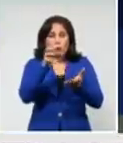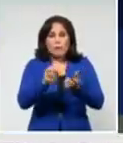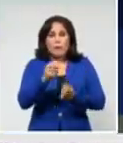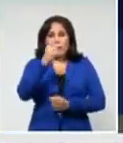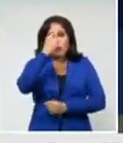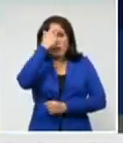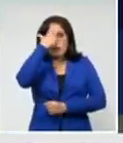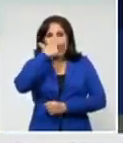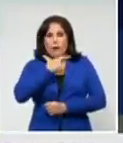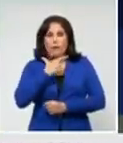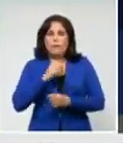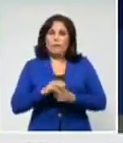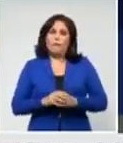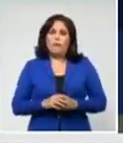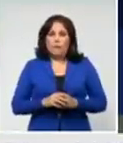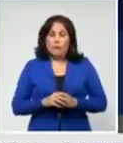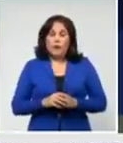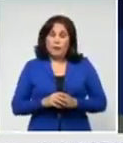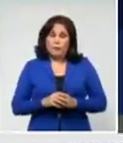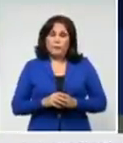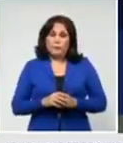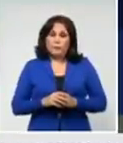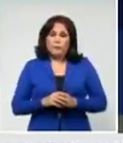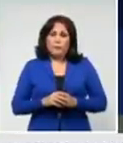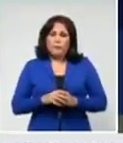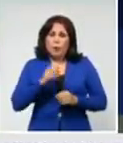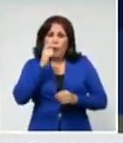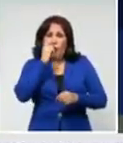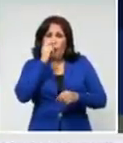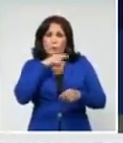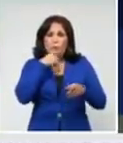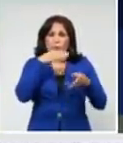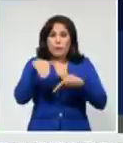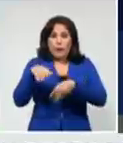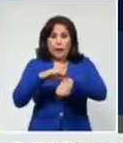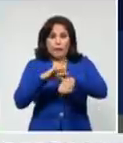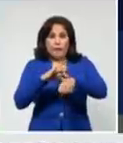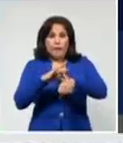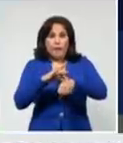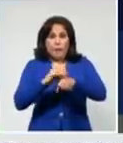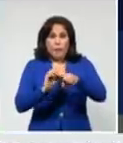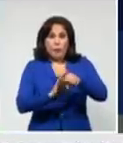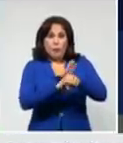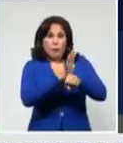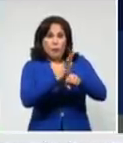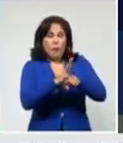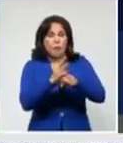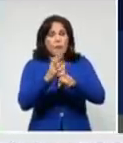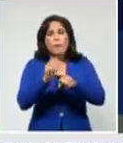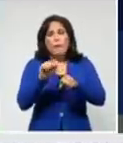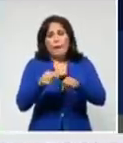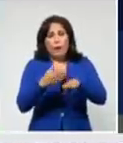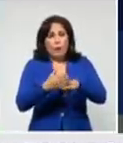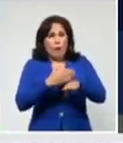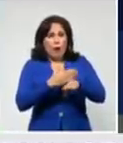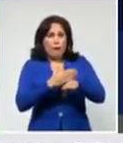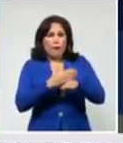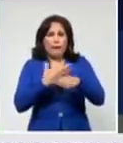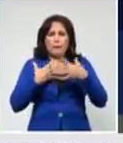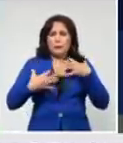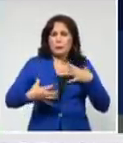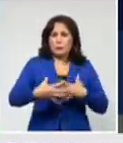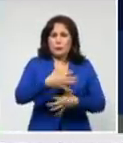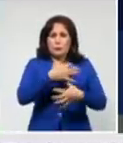que tenía antecedentes de comorbilidades. Realmente